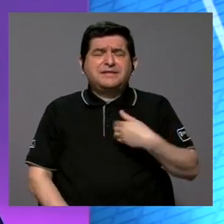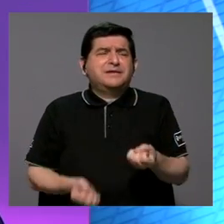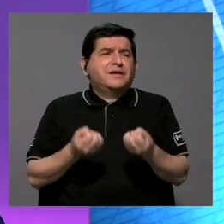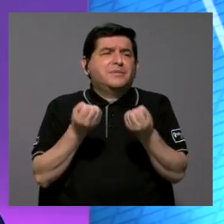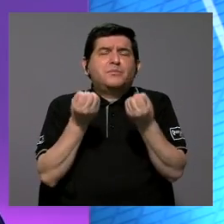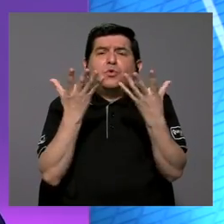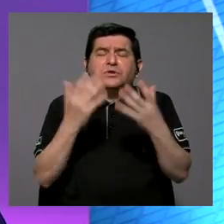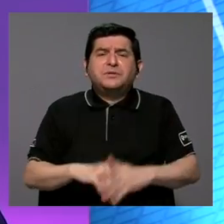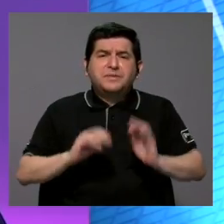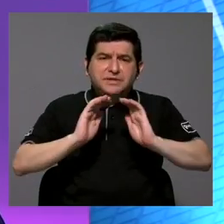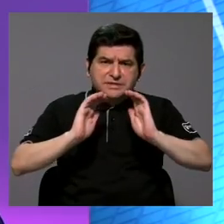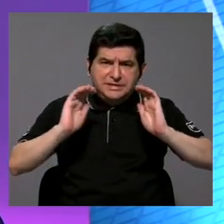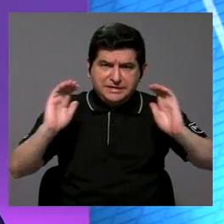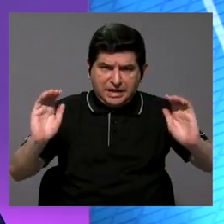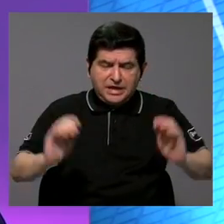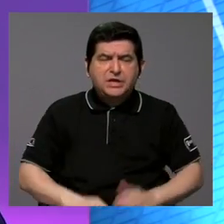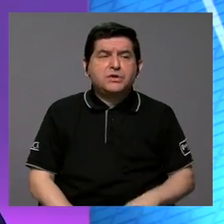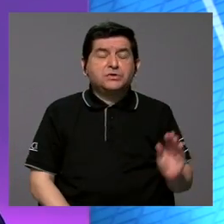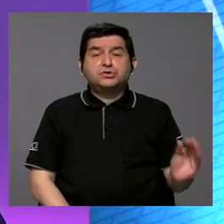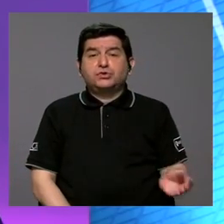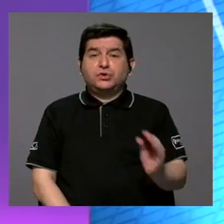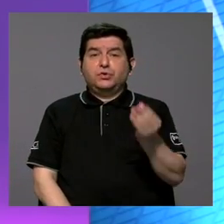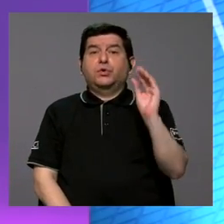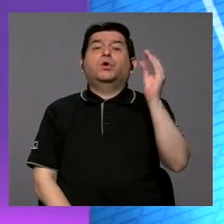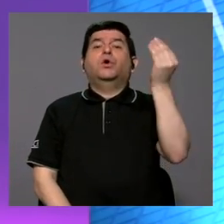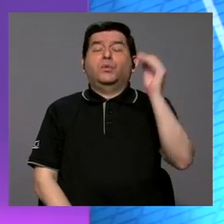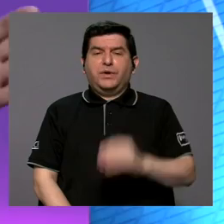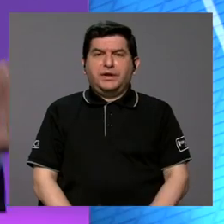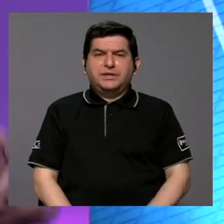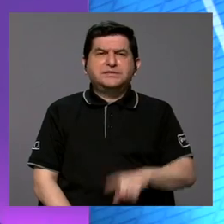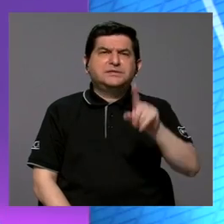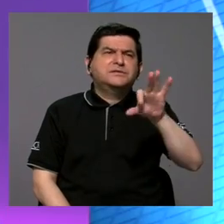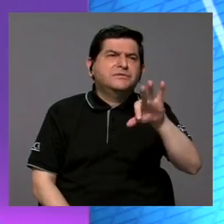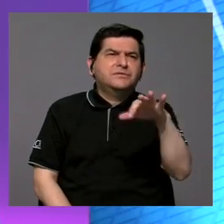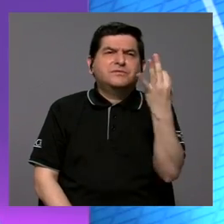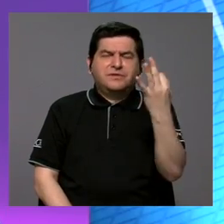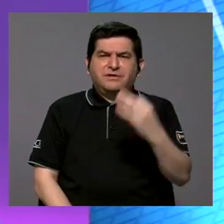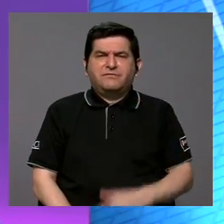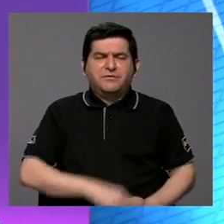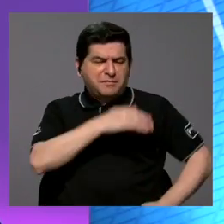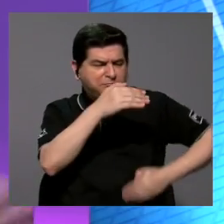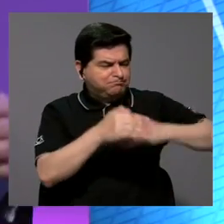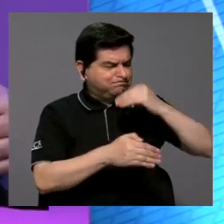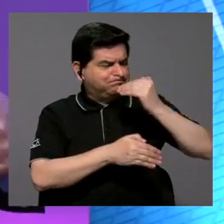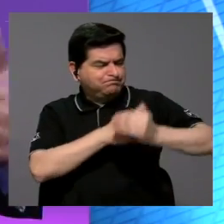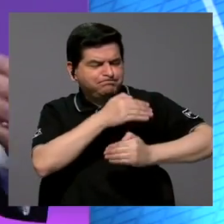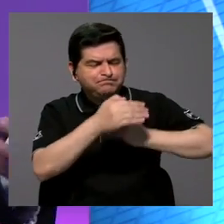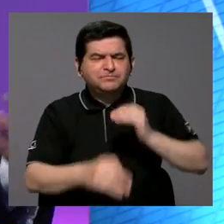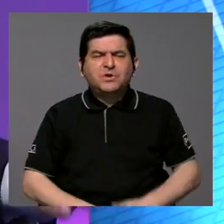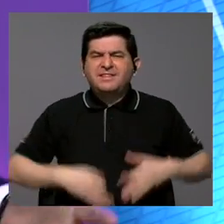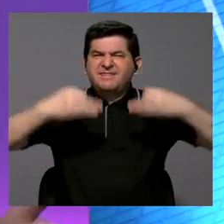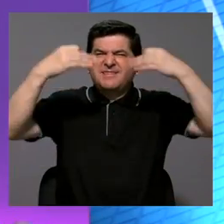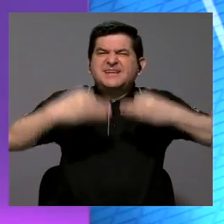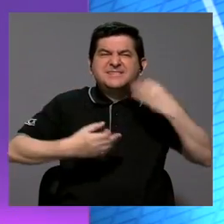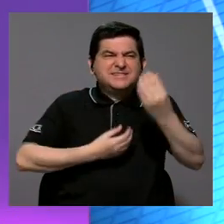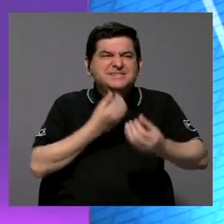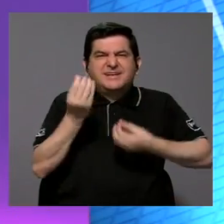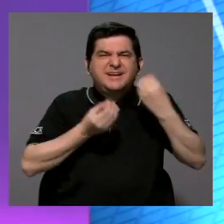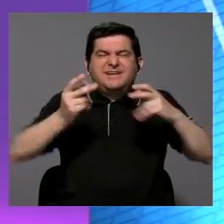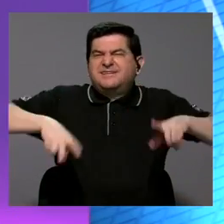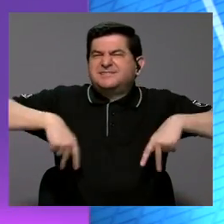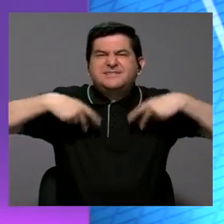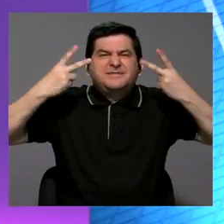niños, tantas niñas, tantos jóvenes que están de alguna u otra manera en ese proceso de decidirse qué hacer en sus